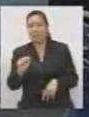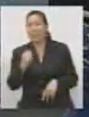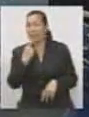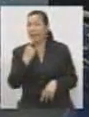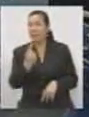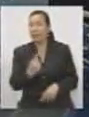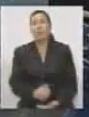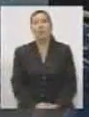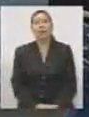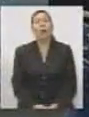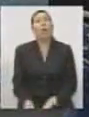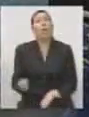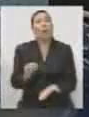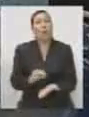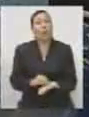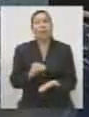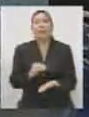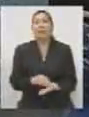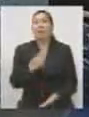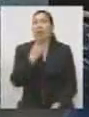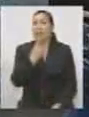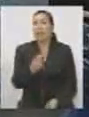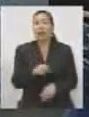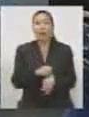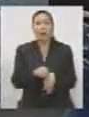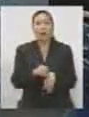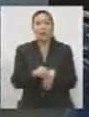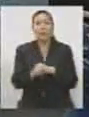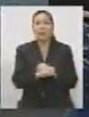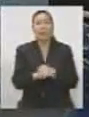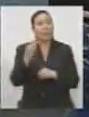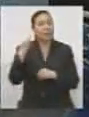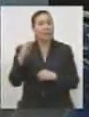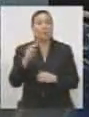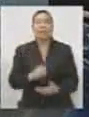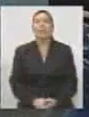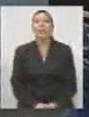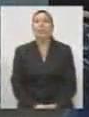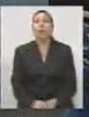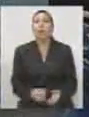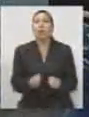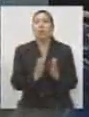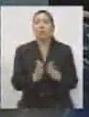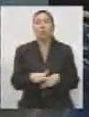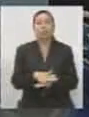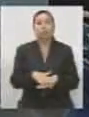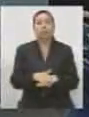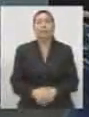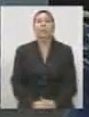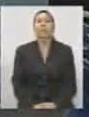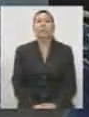ha manifestado en reiteradas oportunidades al Consejo Nacional de la Magistratura como un órgano